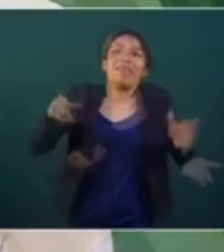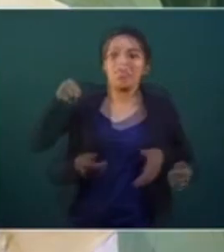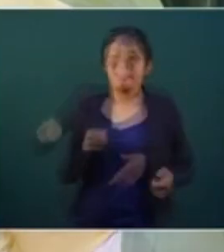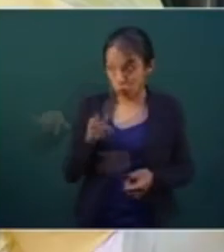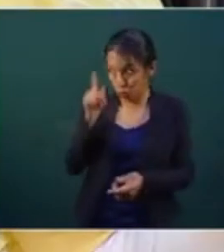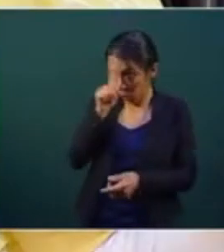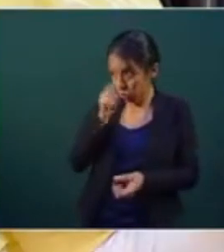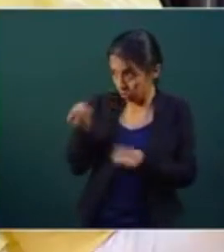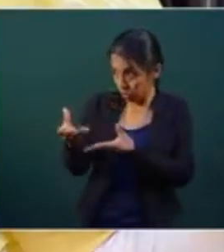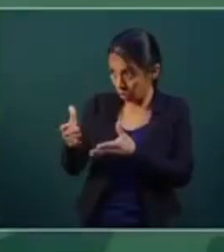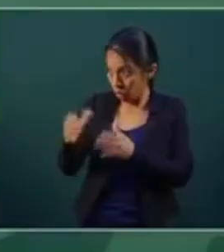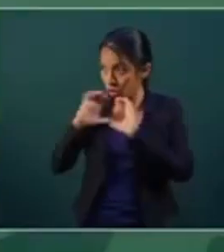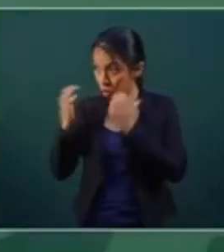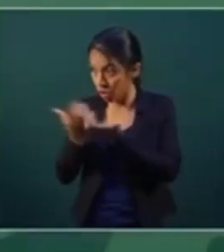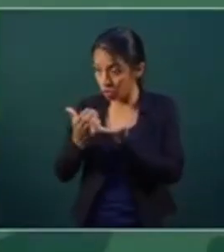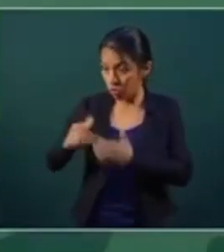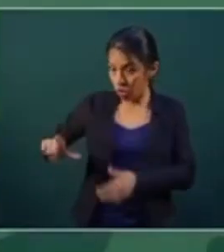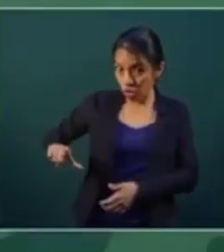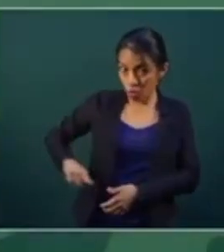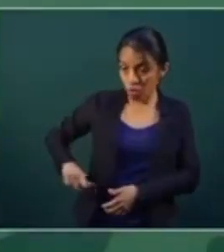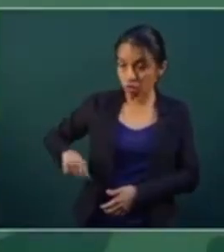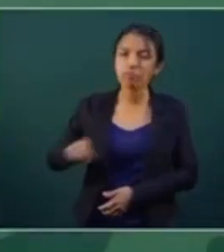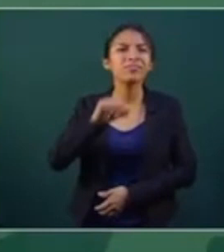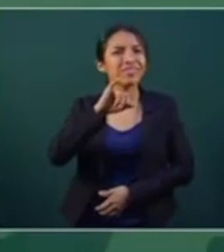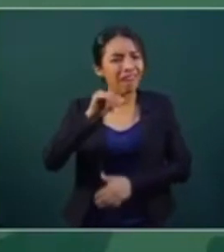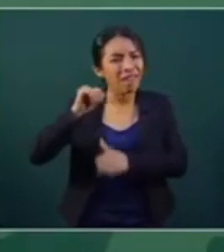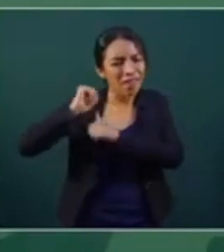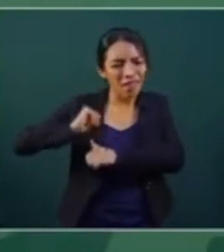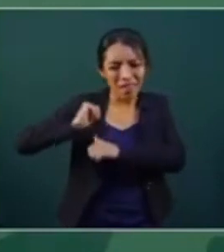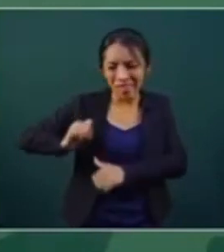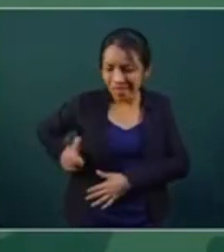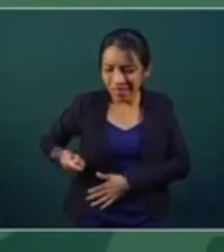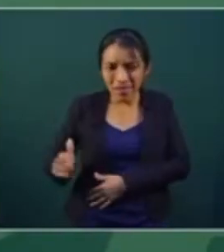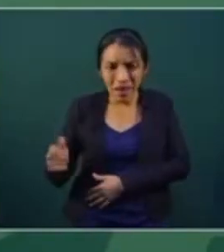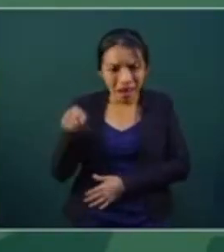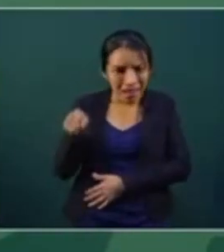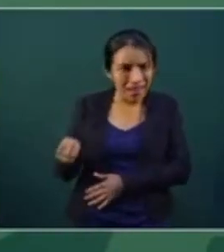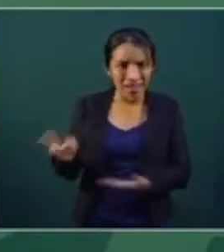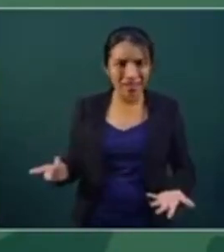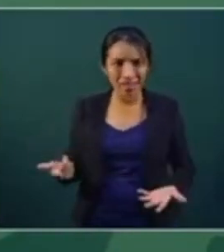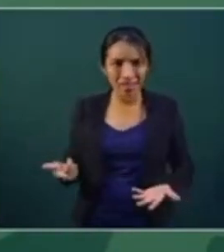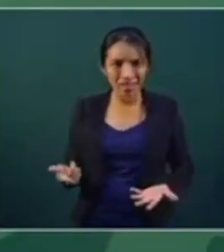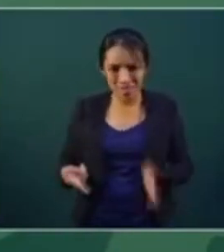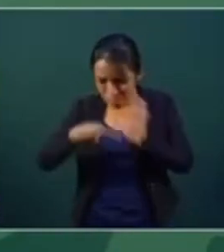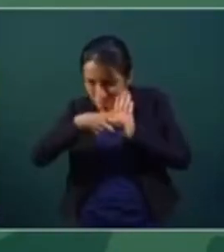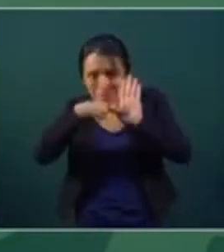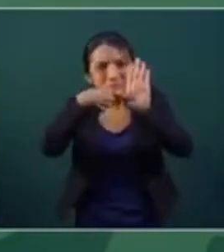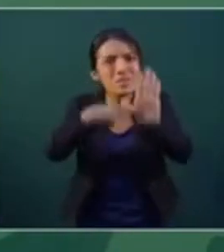público. A las autoridades de Guanajuato, que además se ventile este